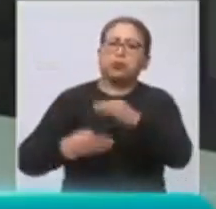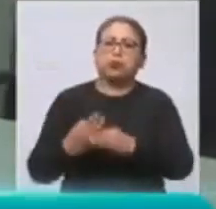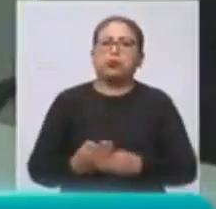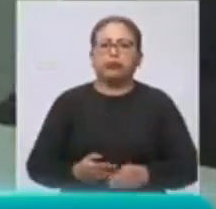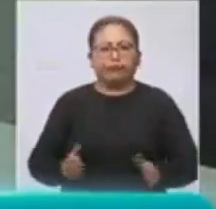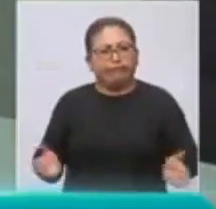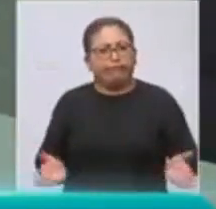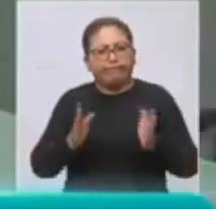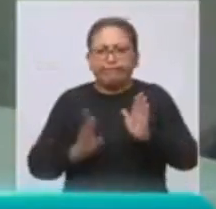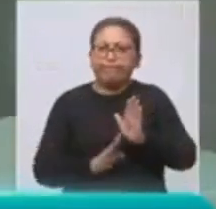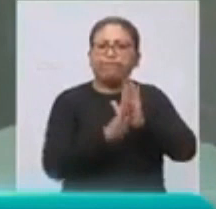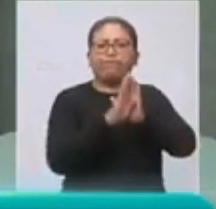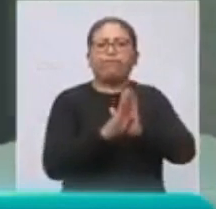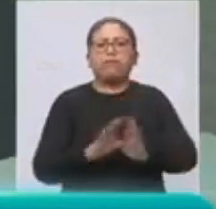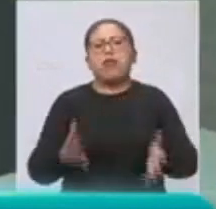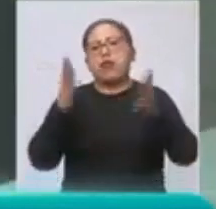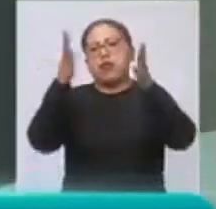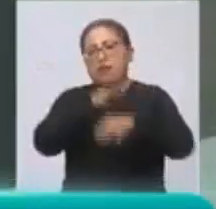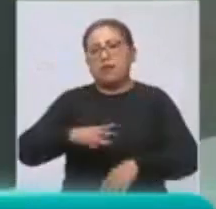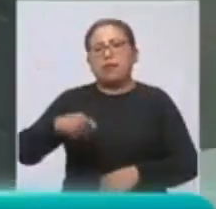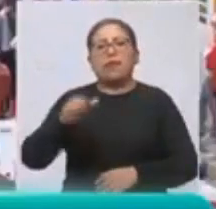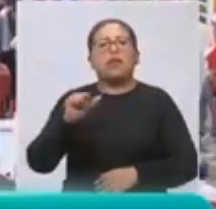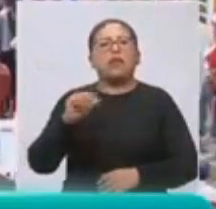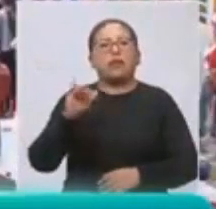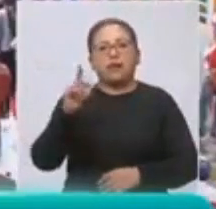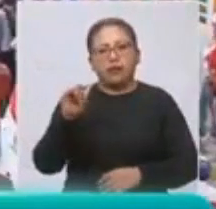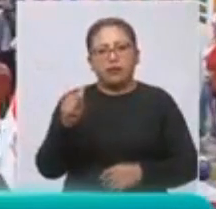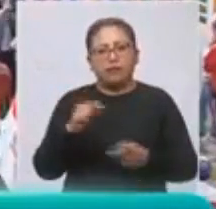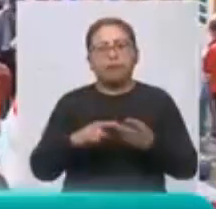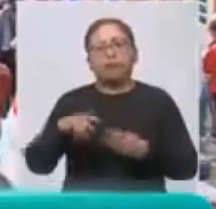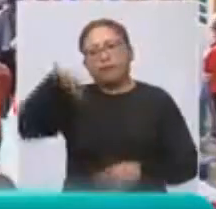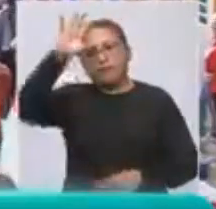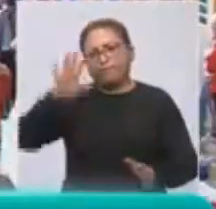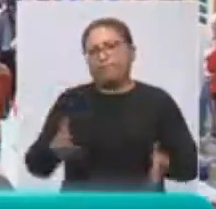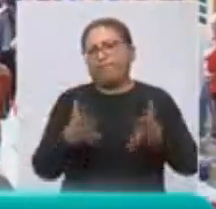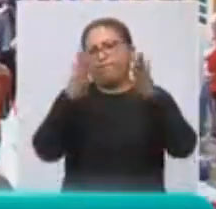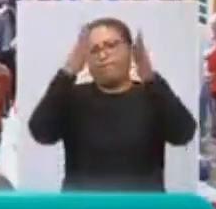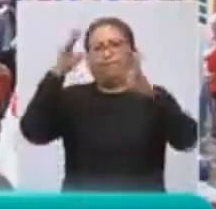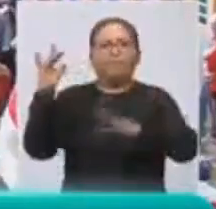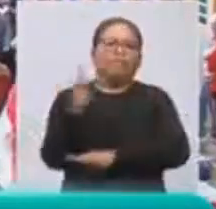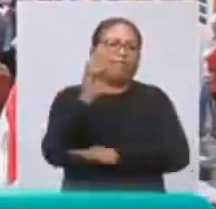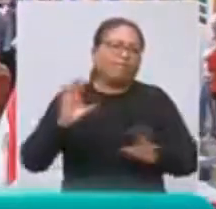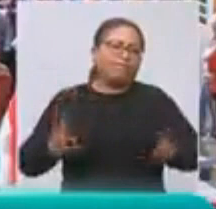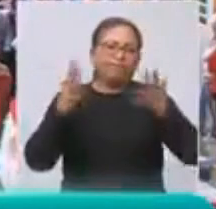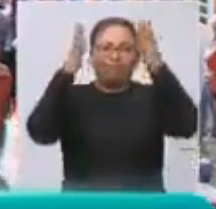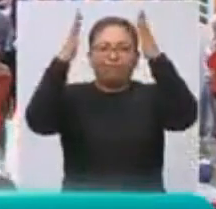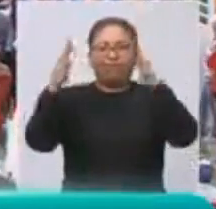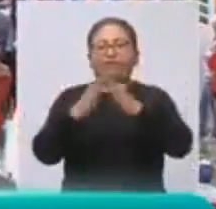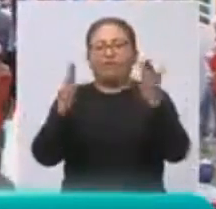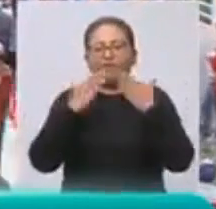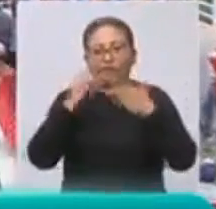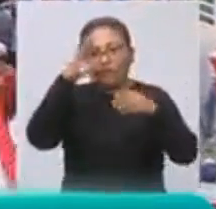salir adelante. ¡Que viva Patcaya! ¡Que viva Tarija! ¡Que viva Bolivia! Muchas gracias,